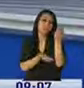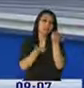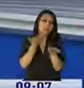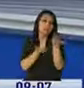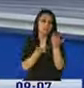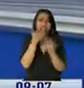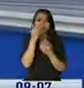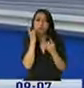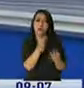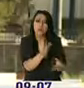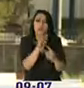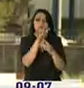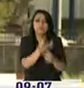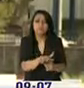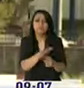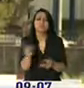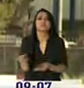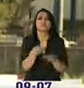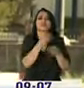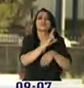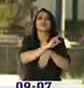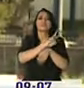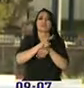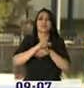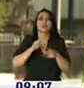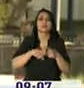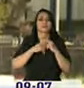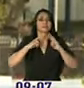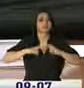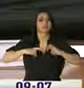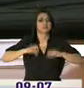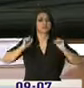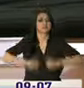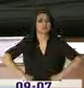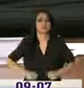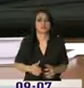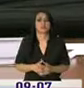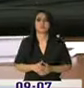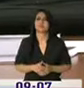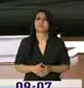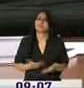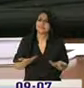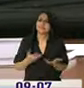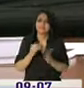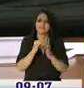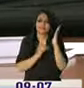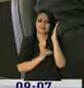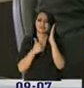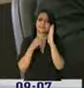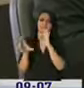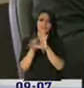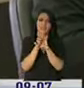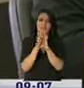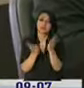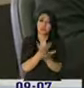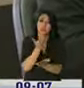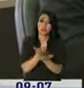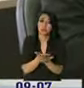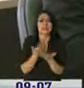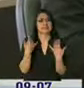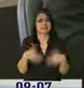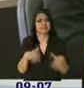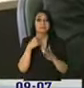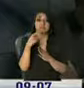odio a la Fiscalía General del Estado para iniciar una investigación. El polémico proyecto de ley establece también que el Ministerio de Justicia